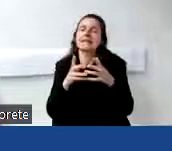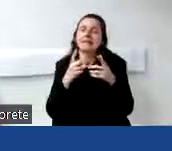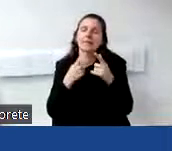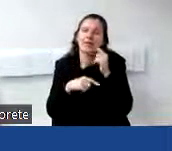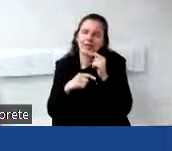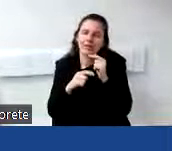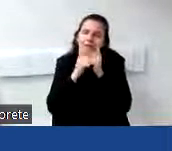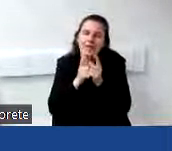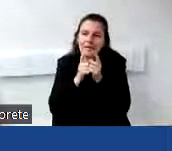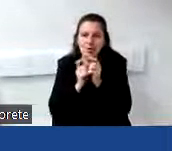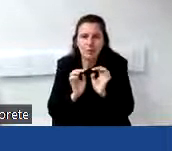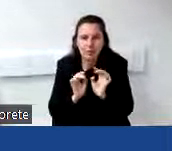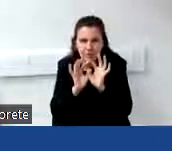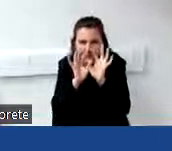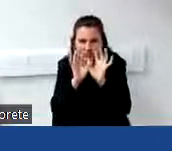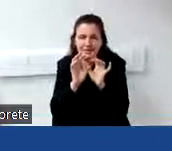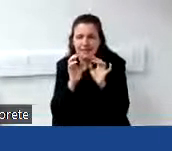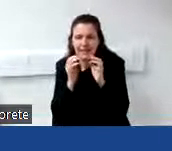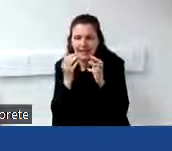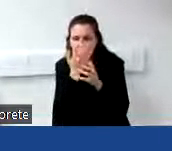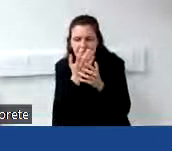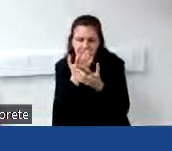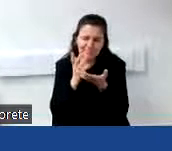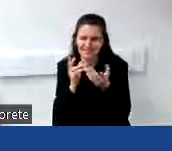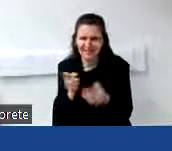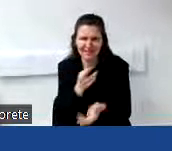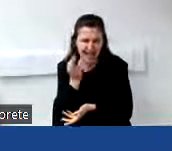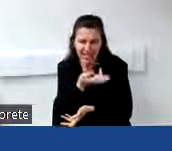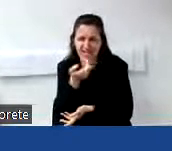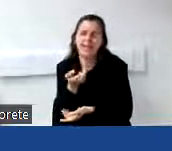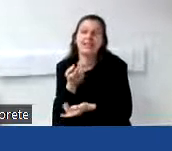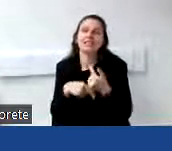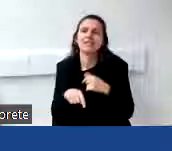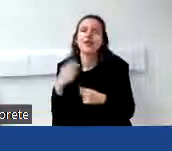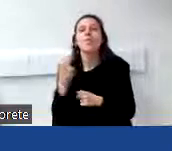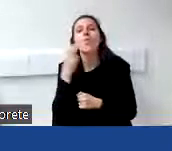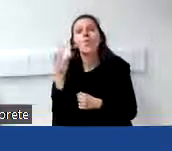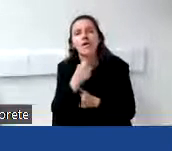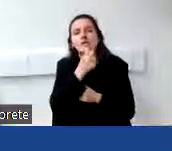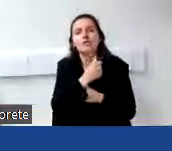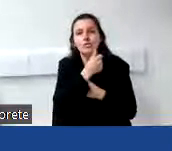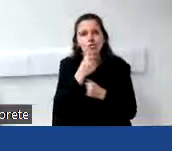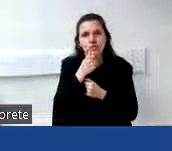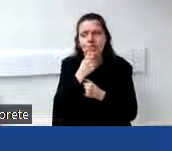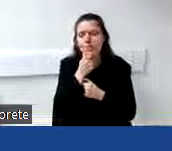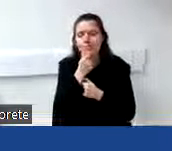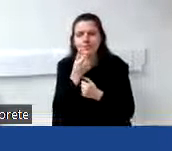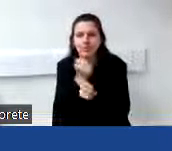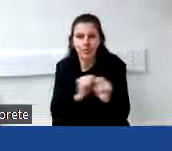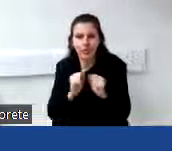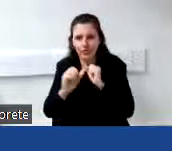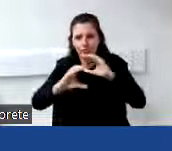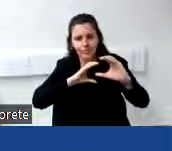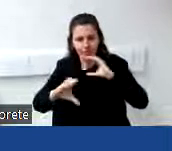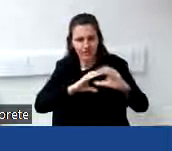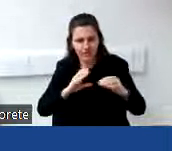desafío, ¿no? Entonces, bueno, ¿cómo hacemos para cuando se dan este tipo de situaciones favorecer la comunicación? Bueno, es también ahí cuando